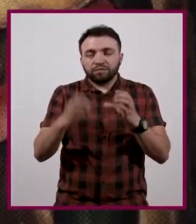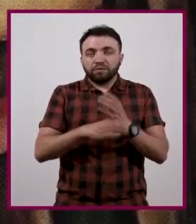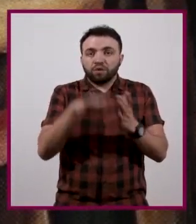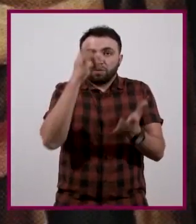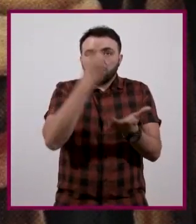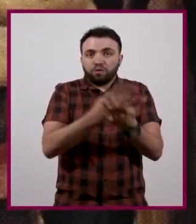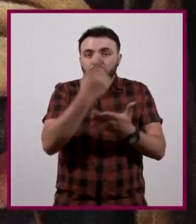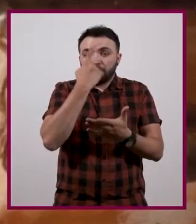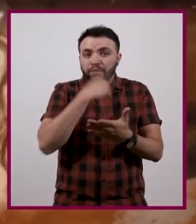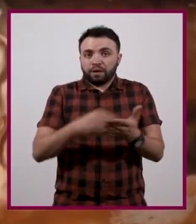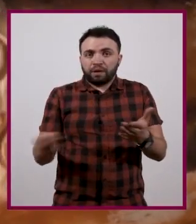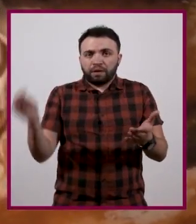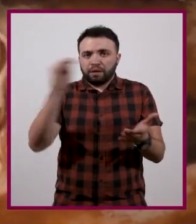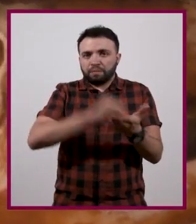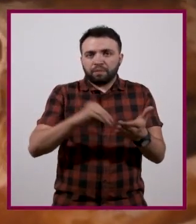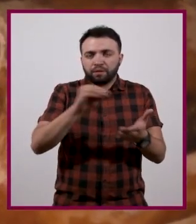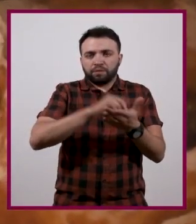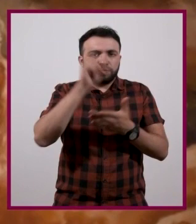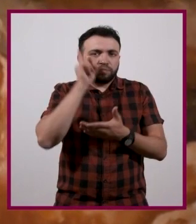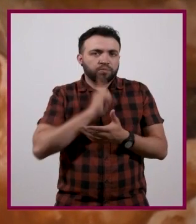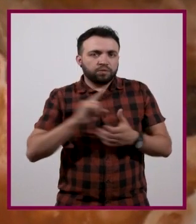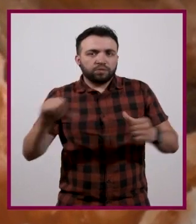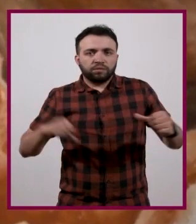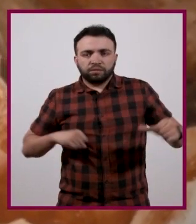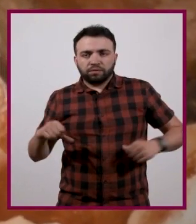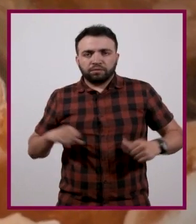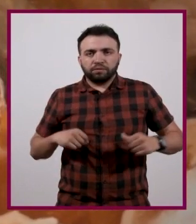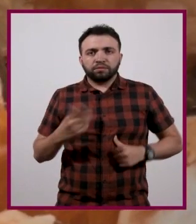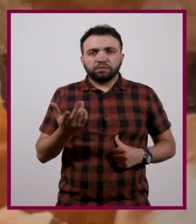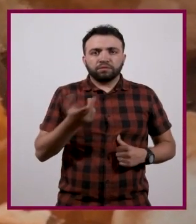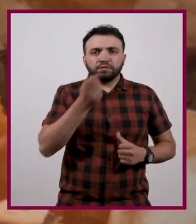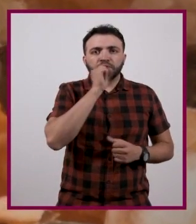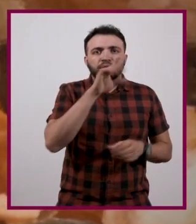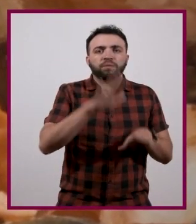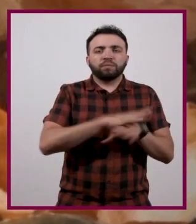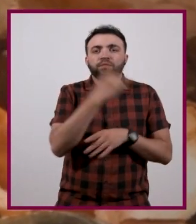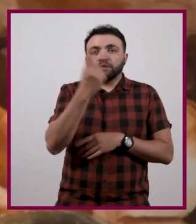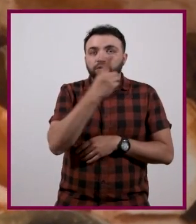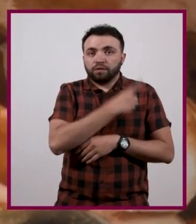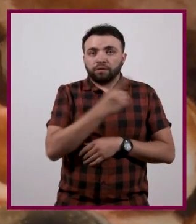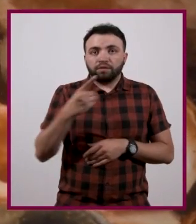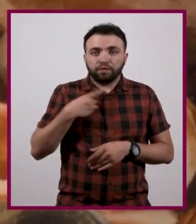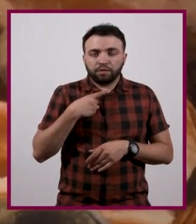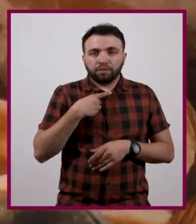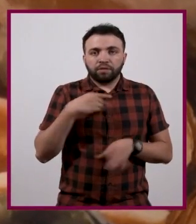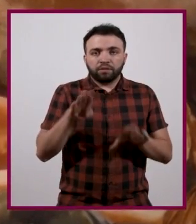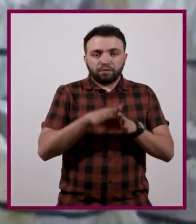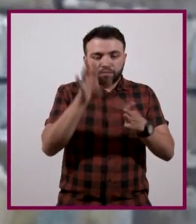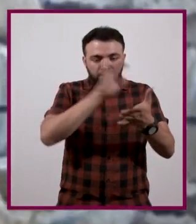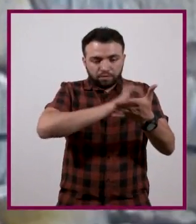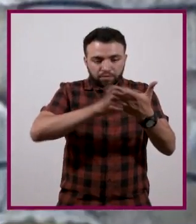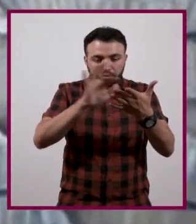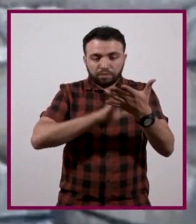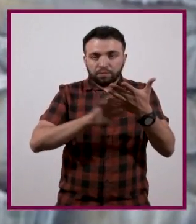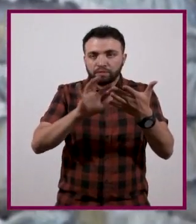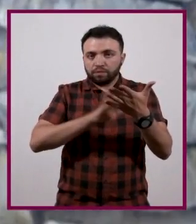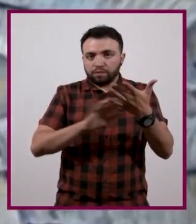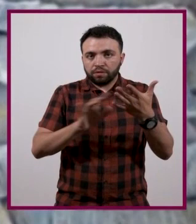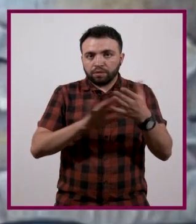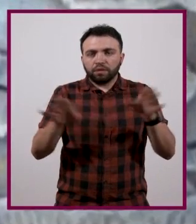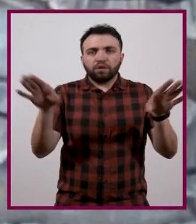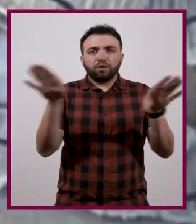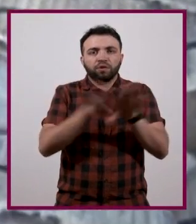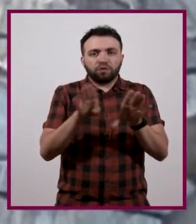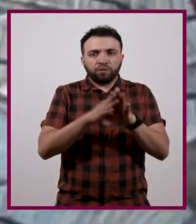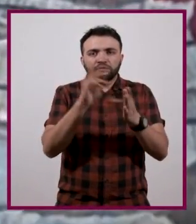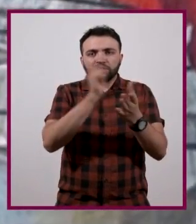para añadir nombres de mujeres artistas, sino porque tenemos que leer de forma crítica cómo se ha